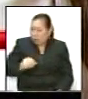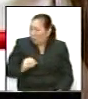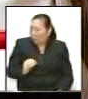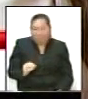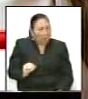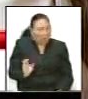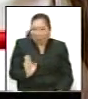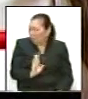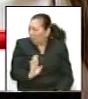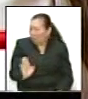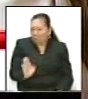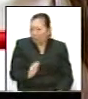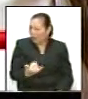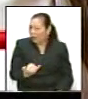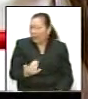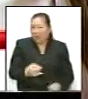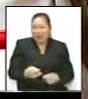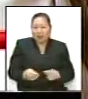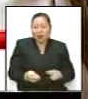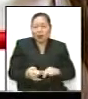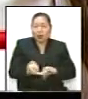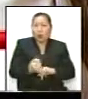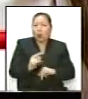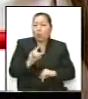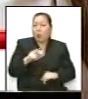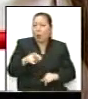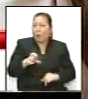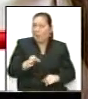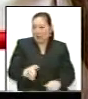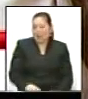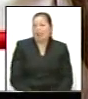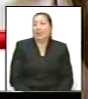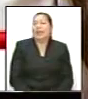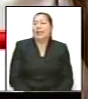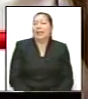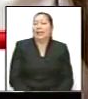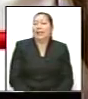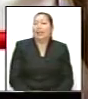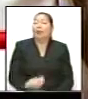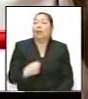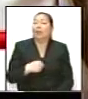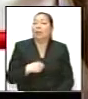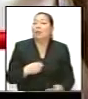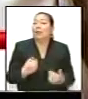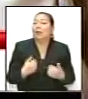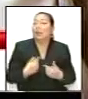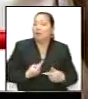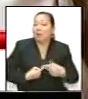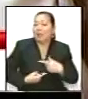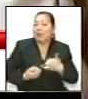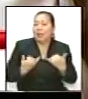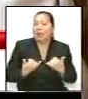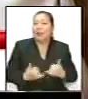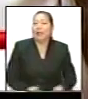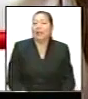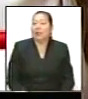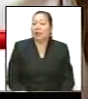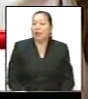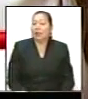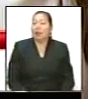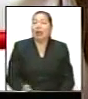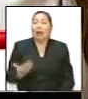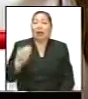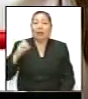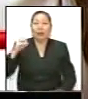ha considerado acá el río Supe. El río Supe, presidente, nosotros hemos tenido que venir acá cuando hubo